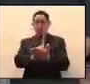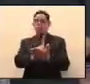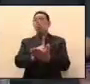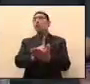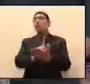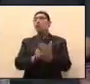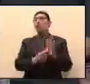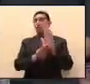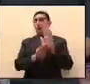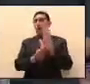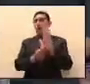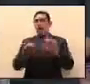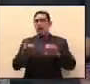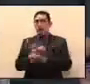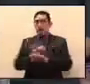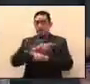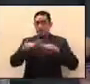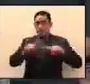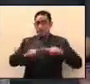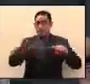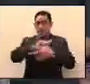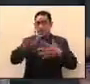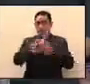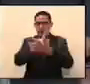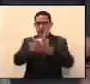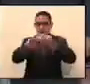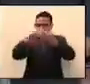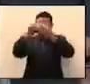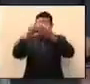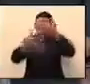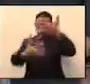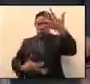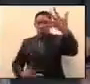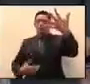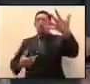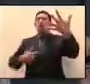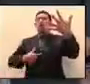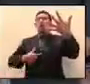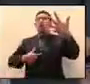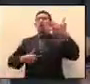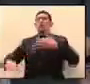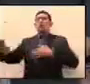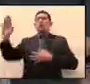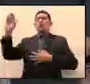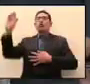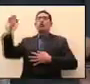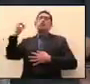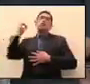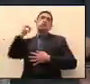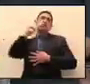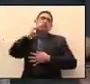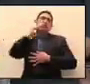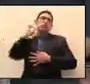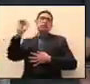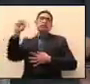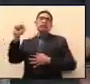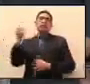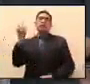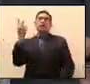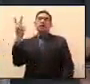del Estado y las leyes que de ambas emanen, y desempeñar leal y patrióticamente el cargo de diputado de la